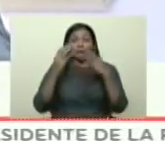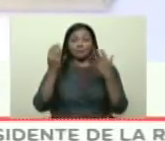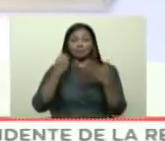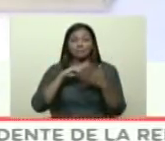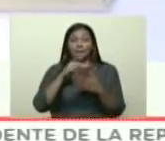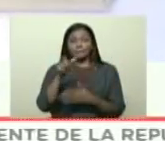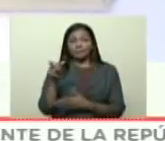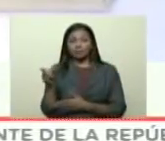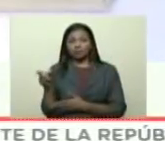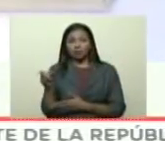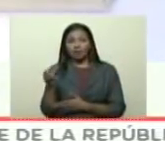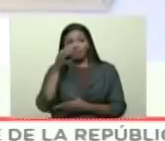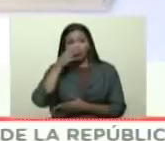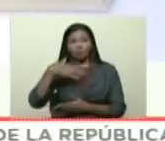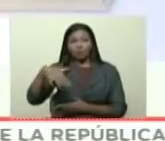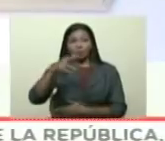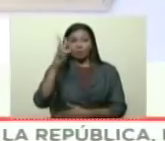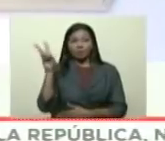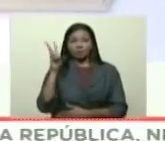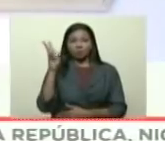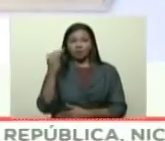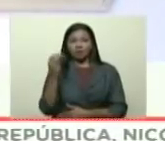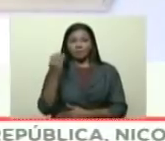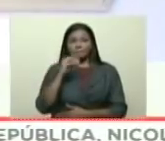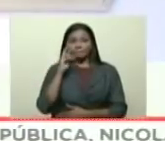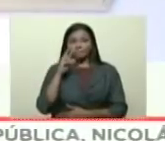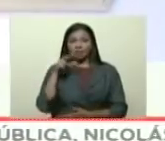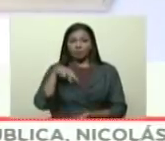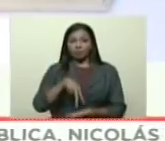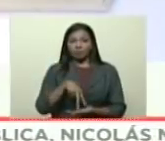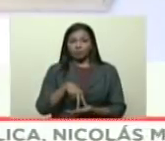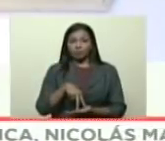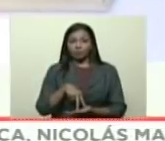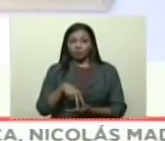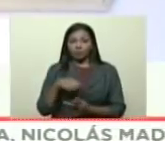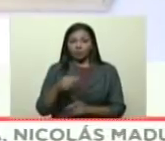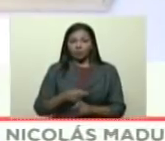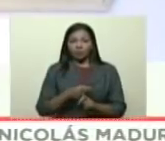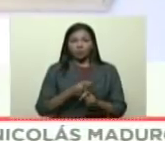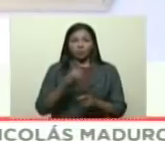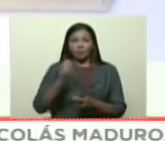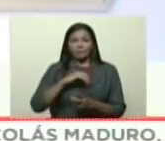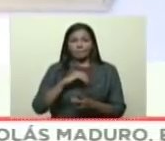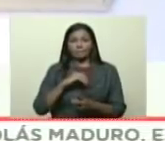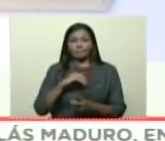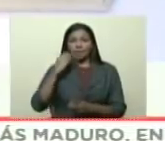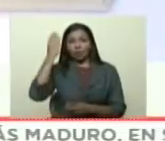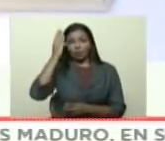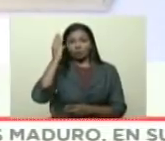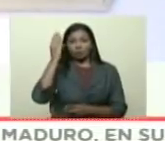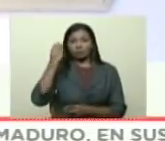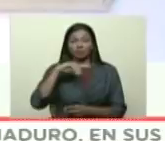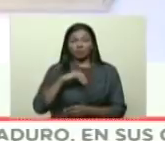del pueblo de Venezuela está, mira, de pie, bien plantado, bien consciente.